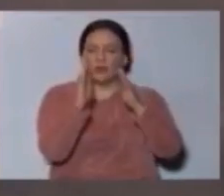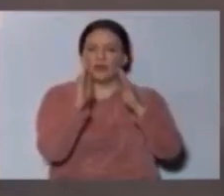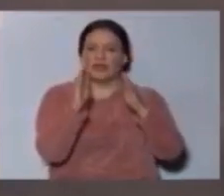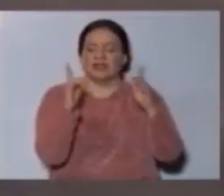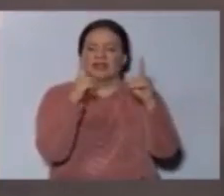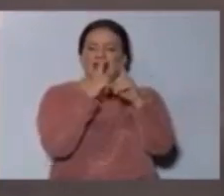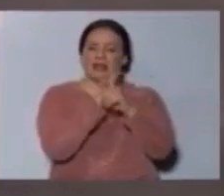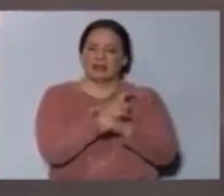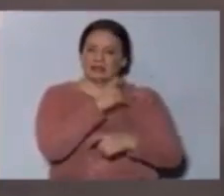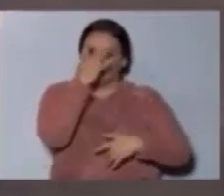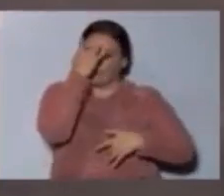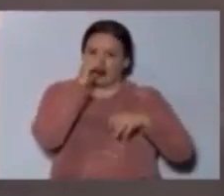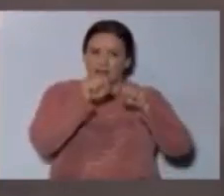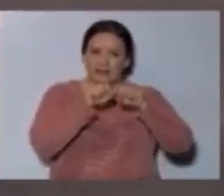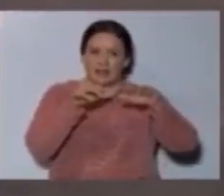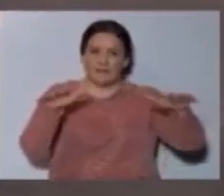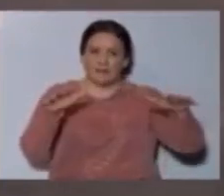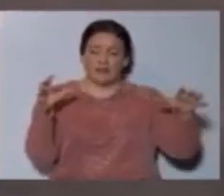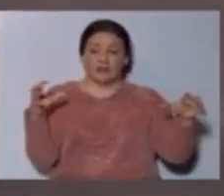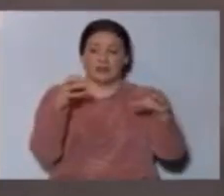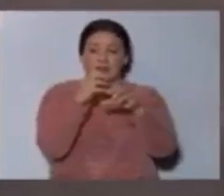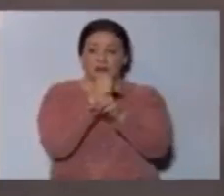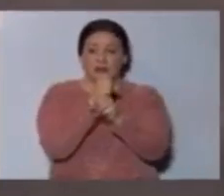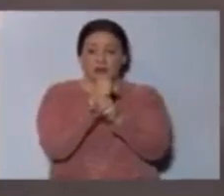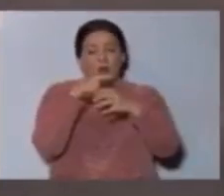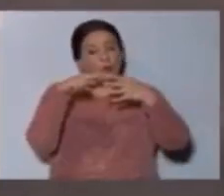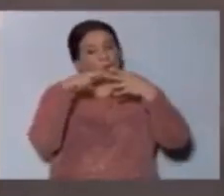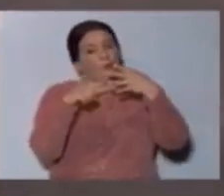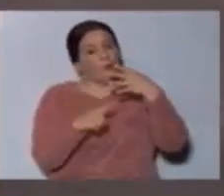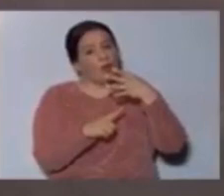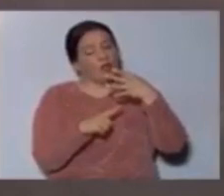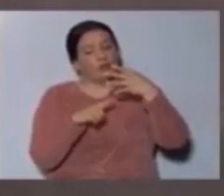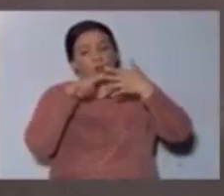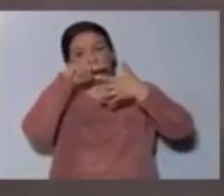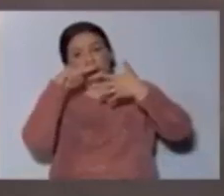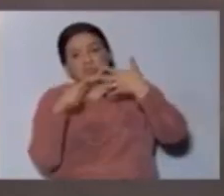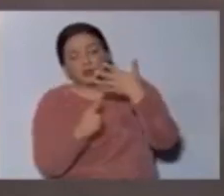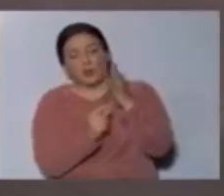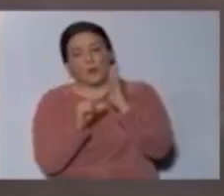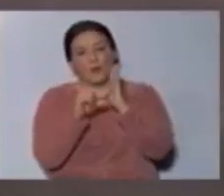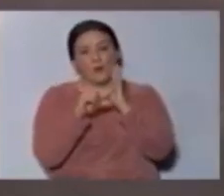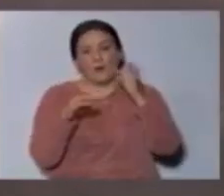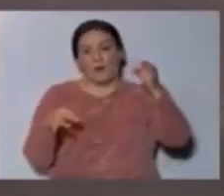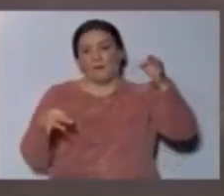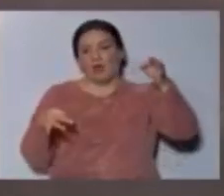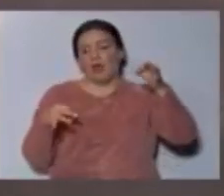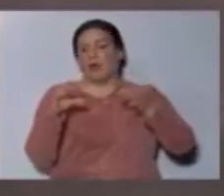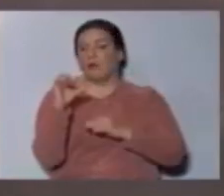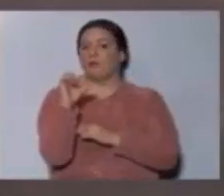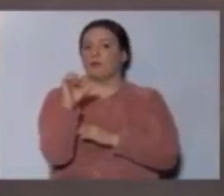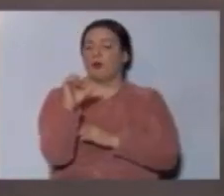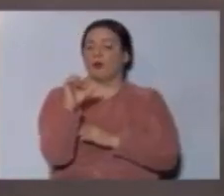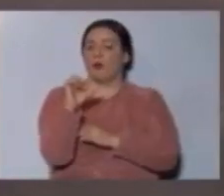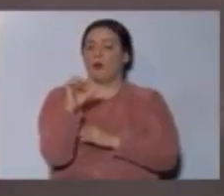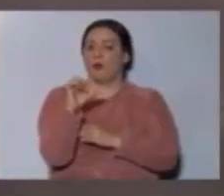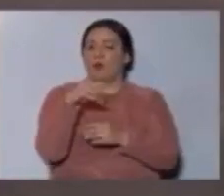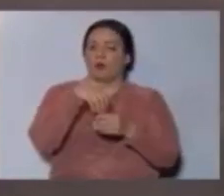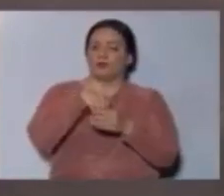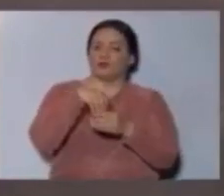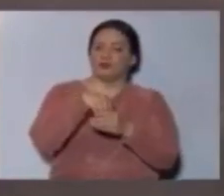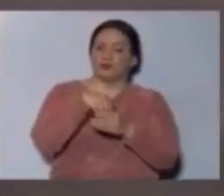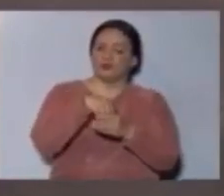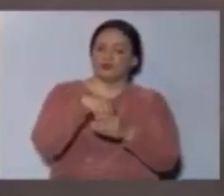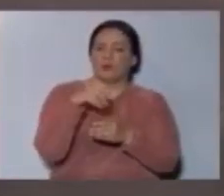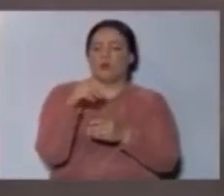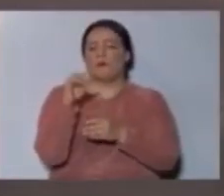Se resumen posiblemente en 4 o 5 páginas, con muy poco sustento y muy poco